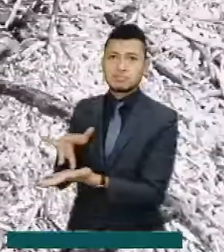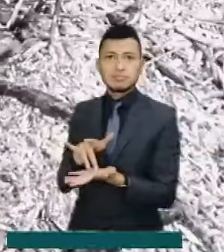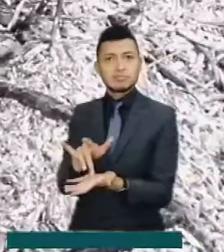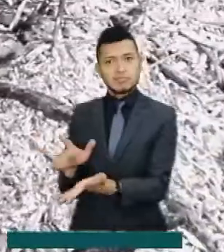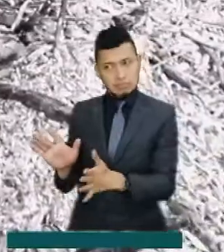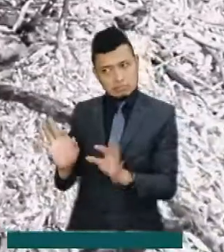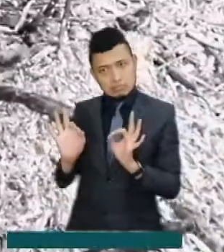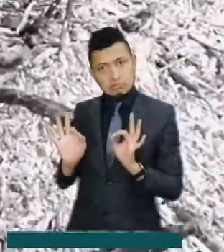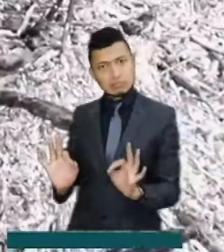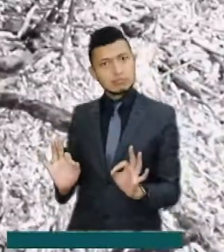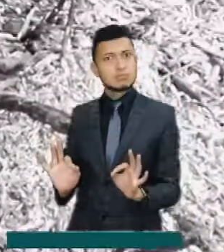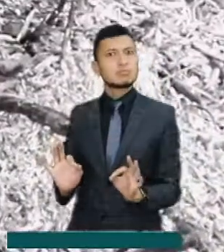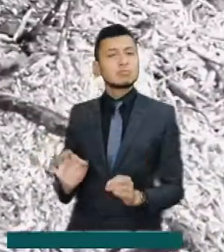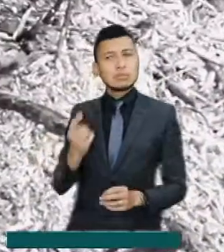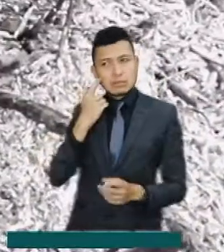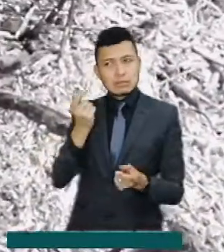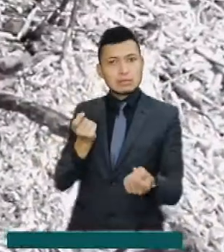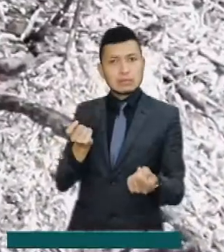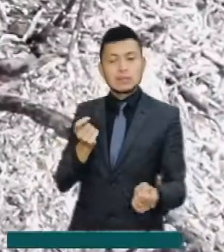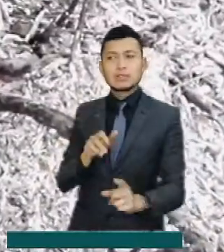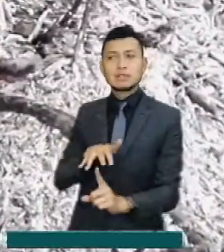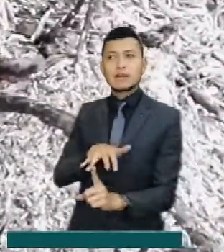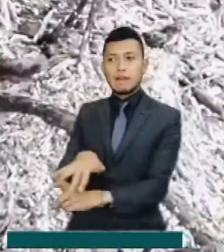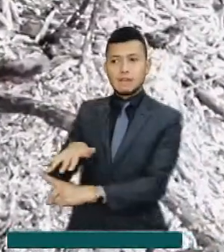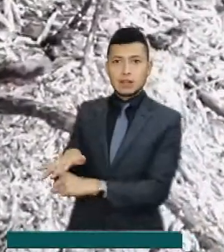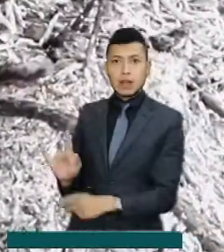este tipo de lugares y así evitar los